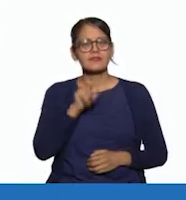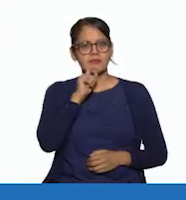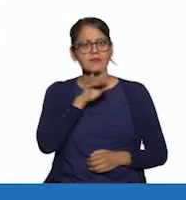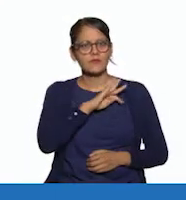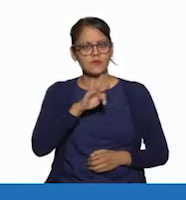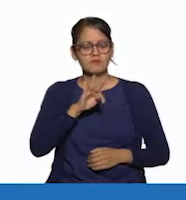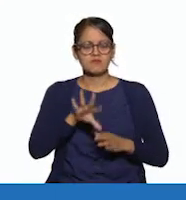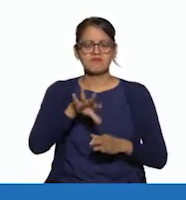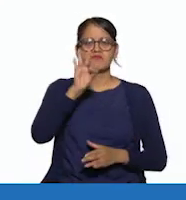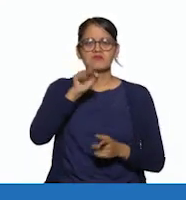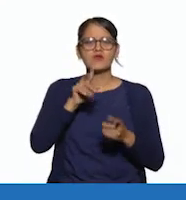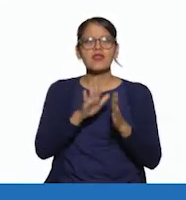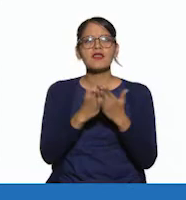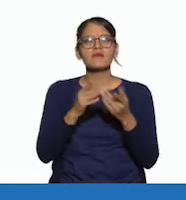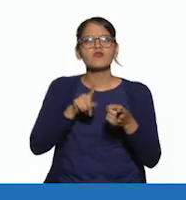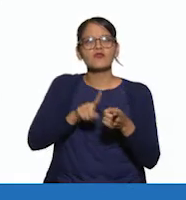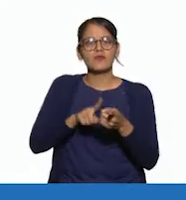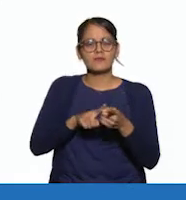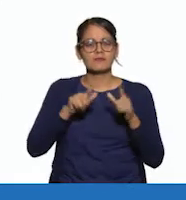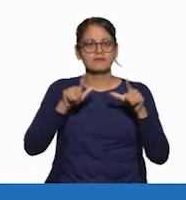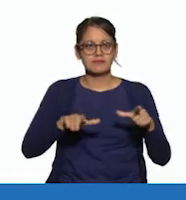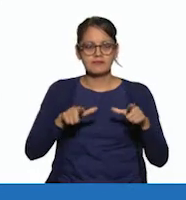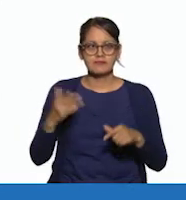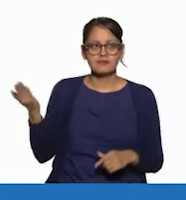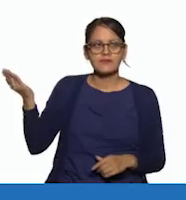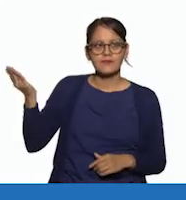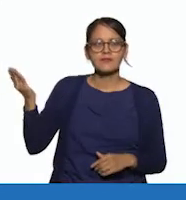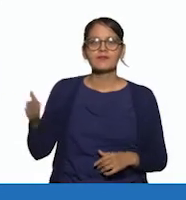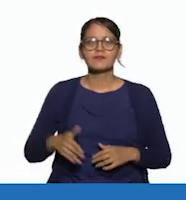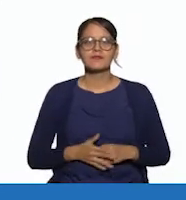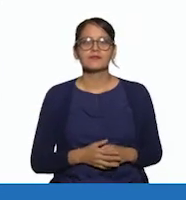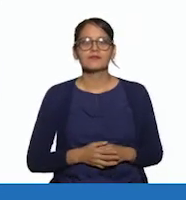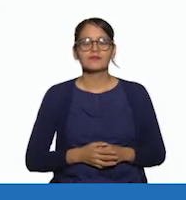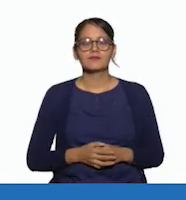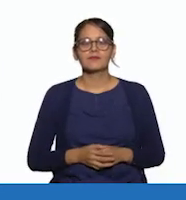También puedes encontrar los libros de texto en la página